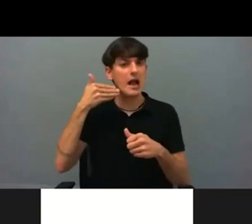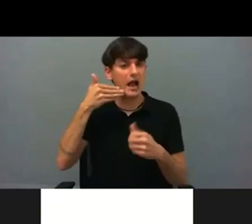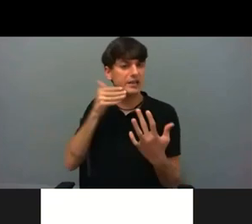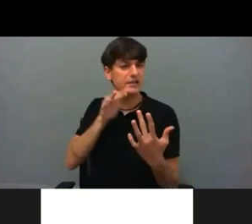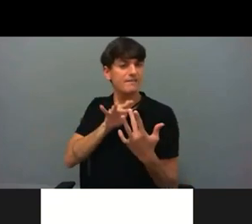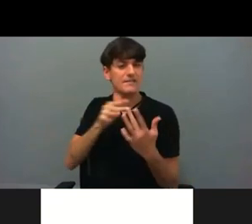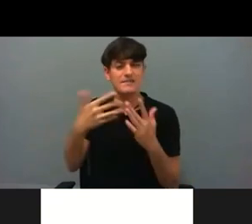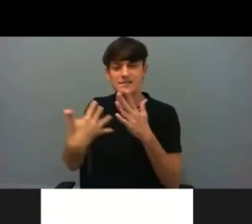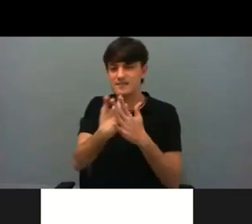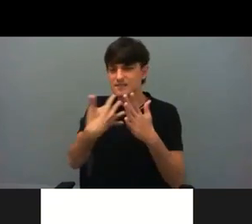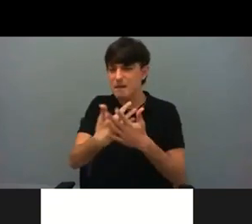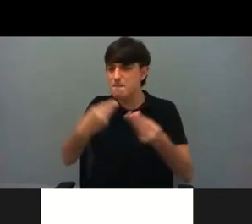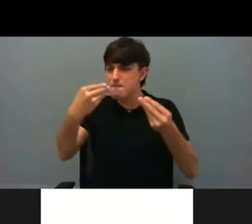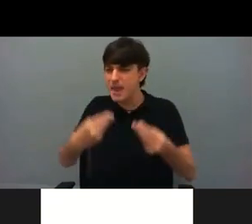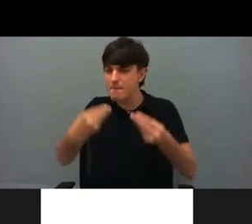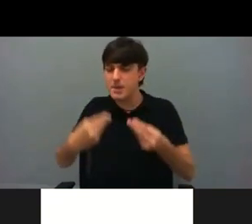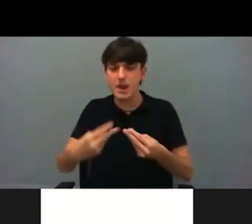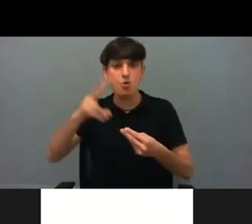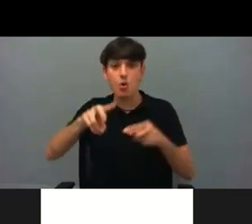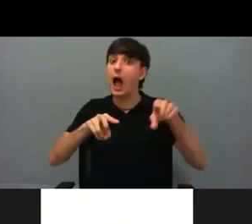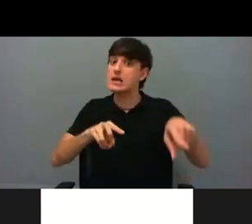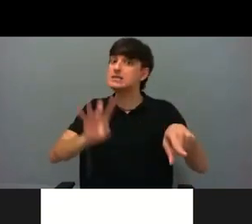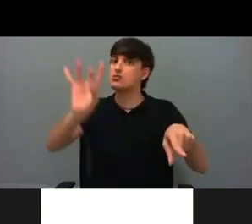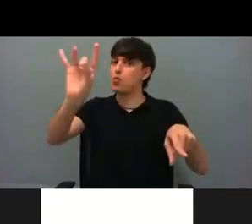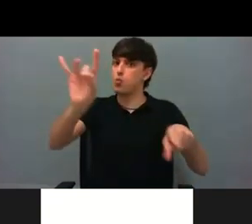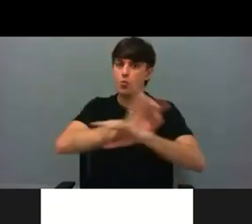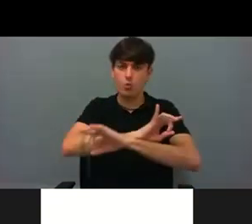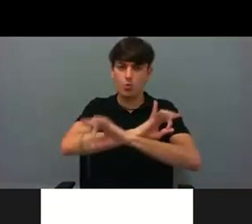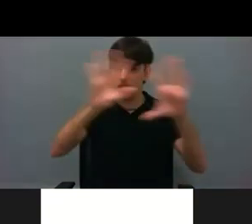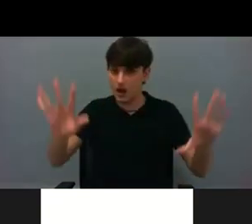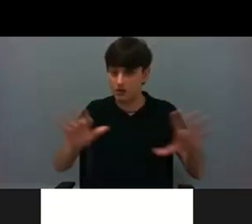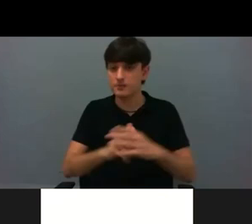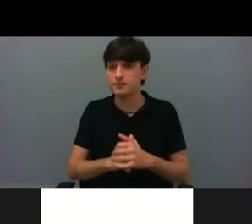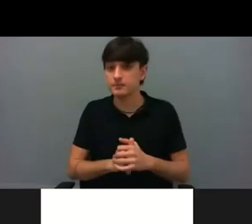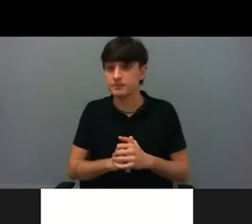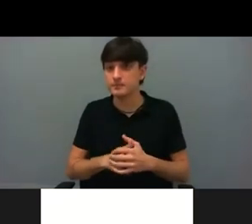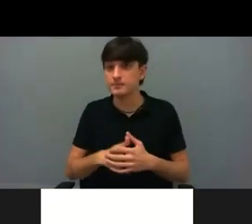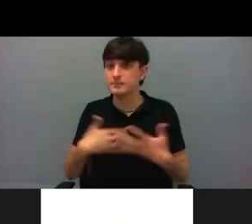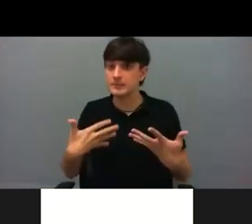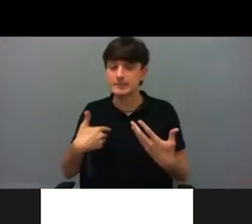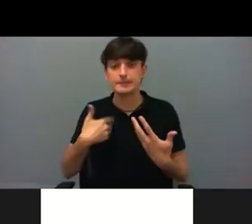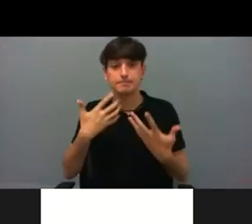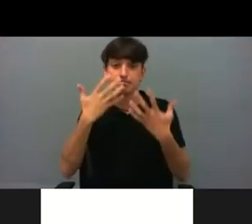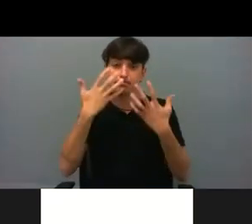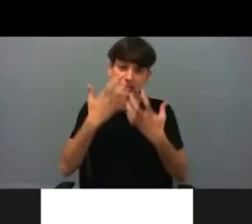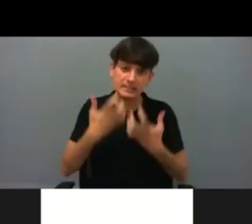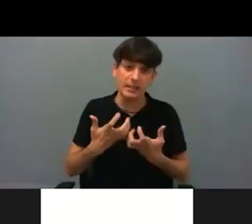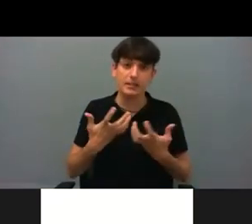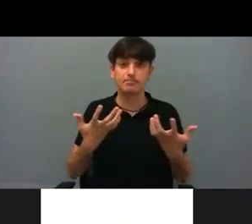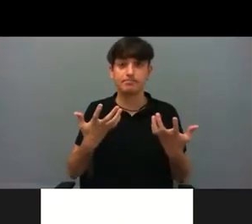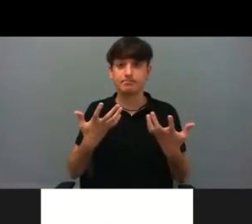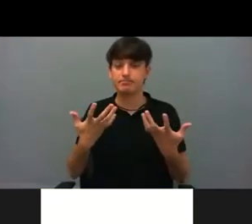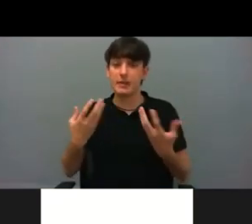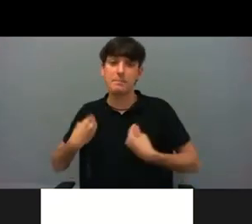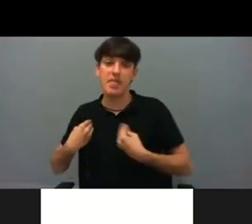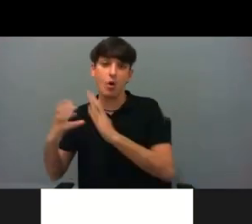bien como lo hicieron allí. Vale, entonces, así que con mucha tristeza por dejar nuestra vida